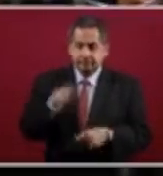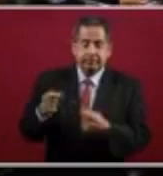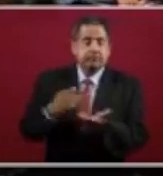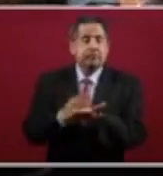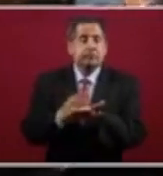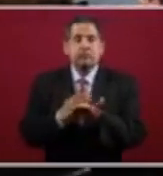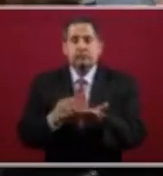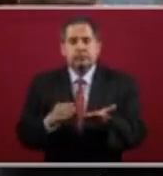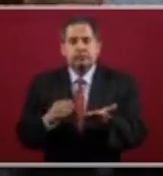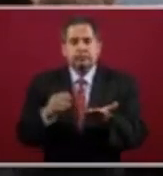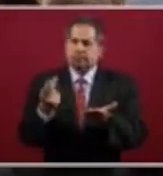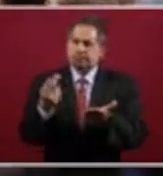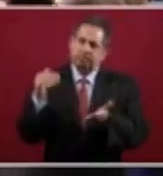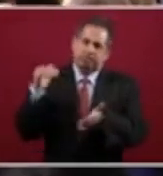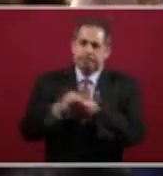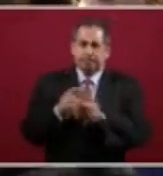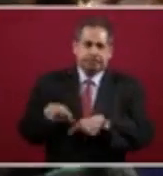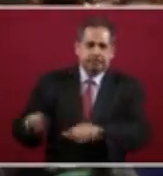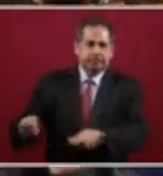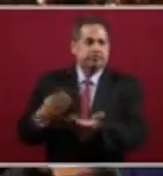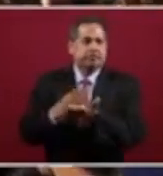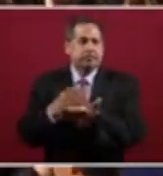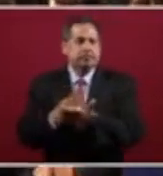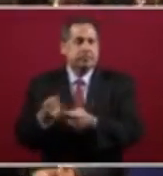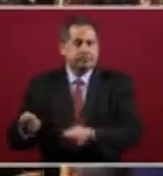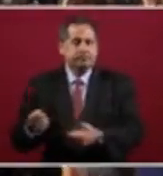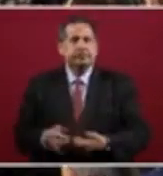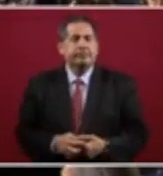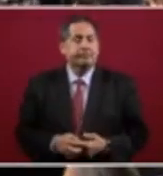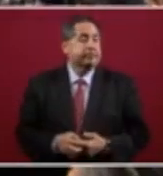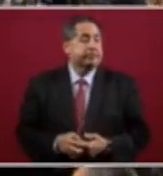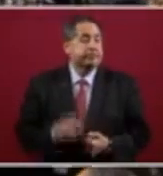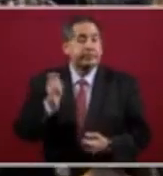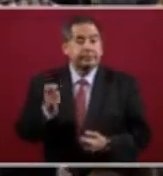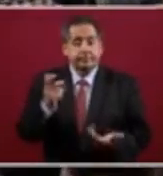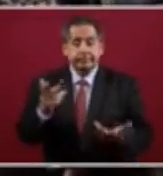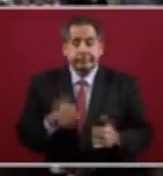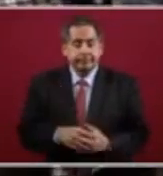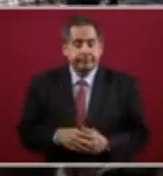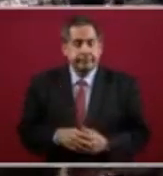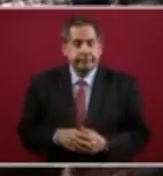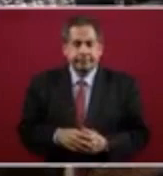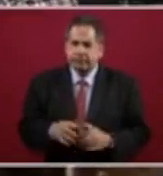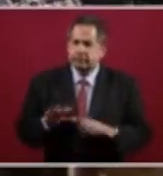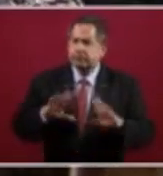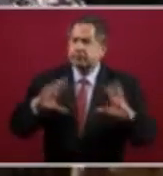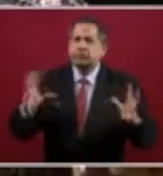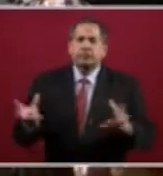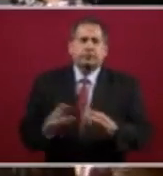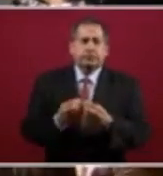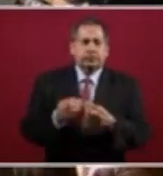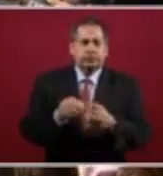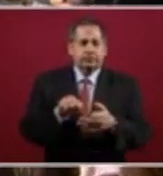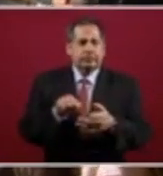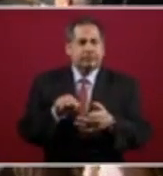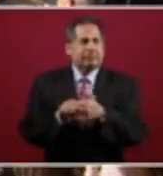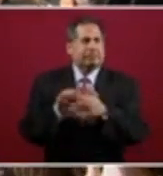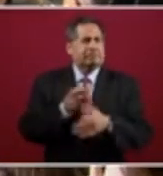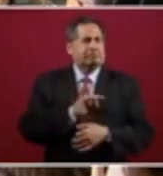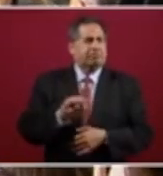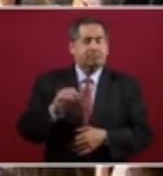bronce, 25. Así está. Eso nos da alrededor de 150 millones de